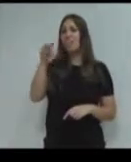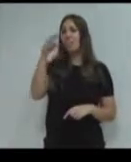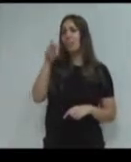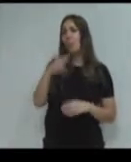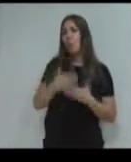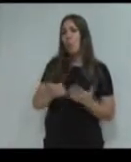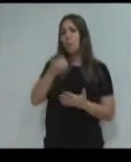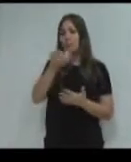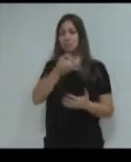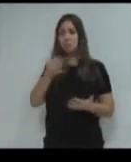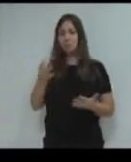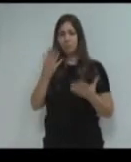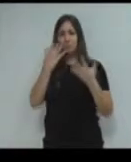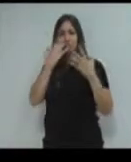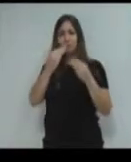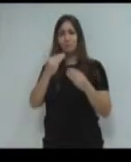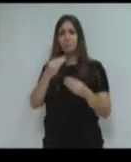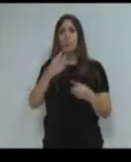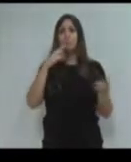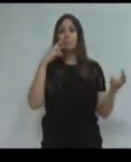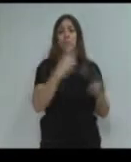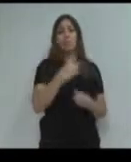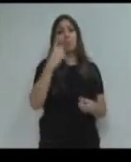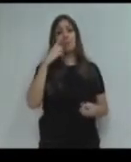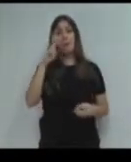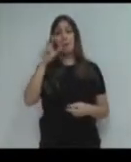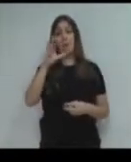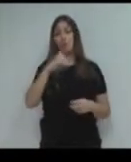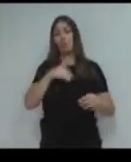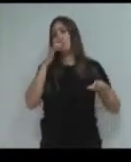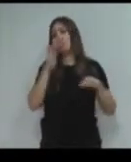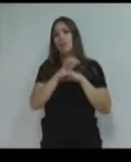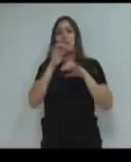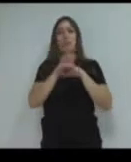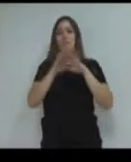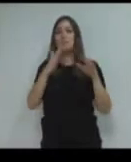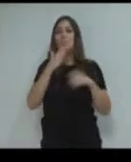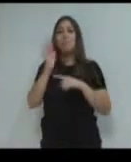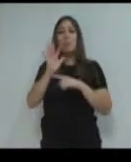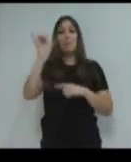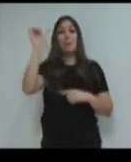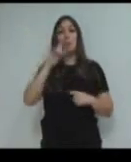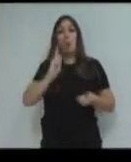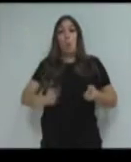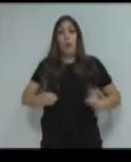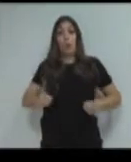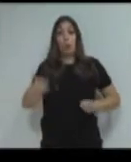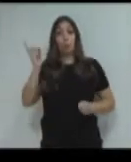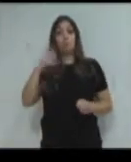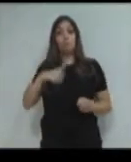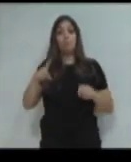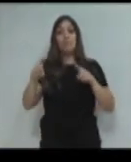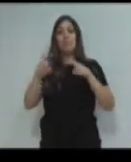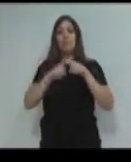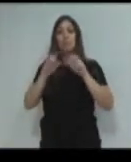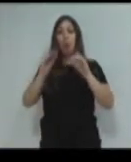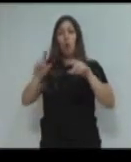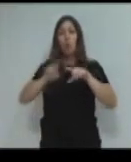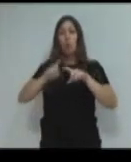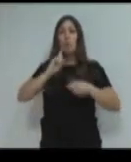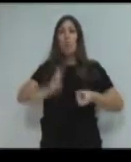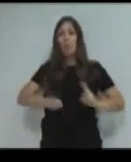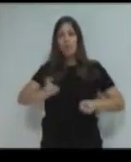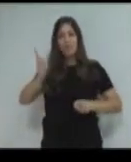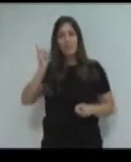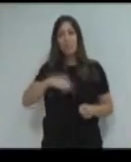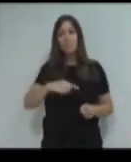usuales? No digo por... Yo con esto me río mucho. Por ejemplo, cuando hay una película de vaqueros, este tipo de fuente de vaqueros que tiene